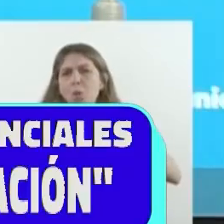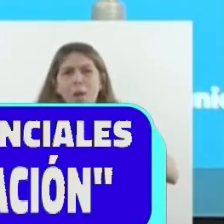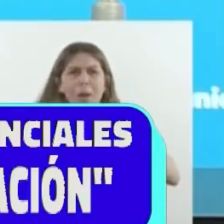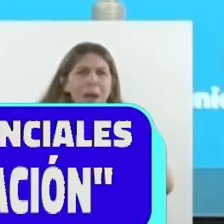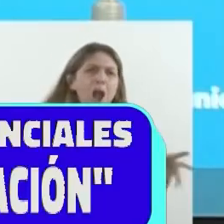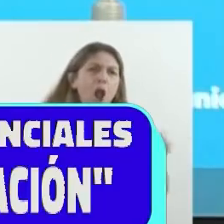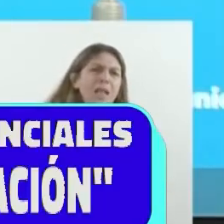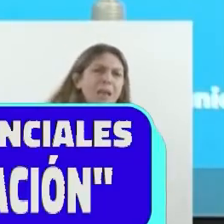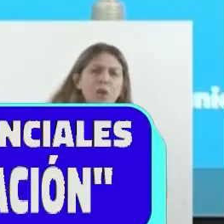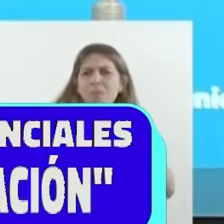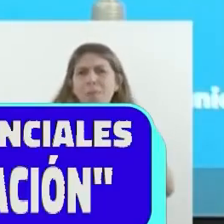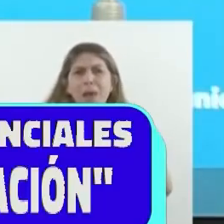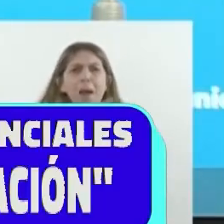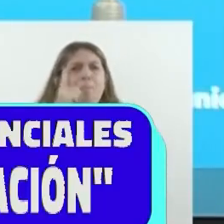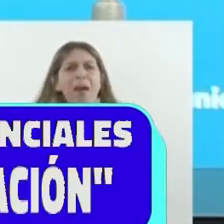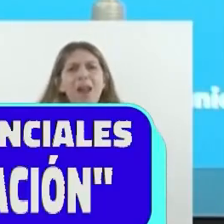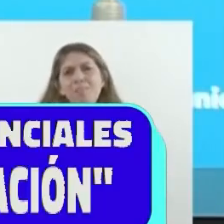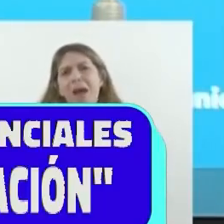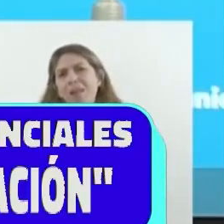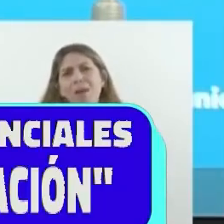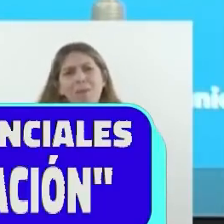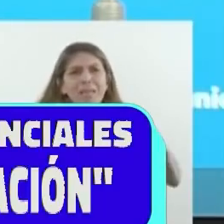mueven padres, se mueven madres.